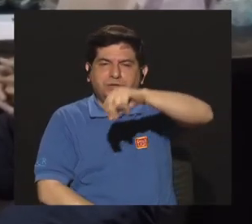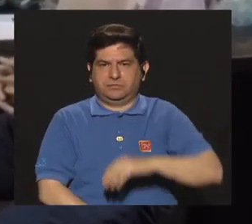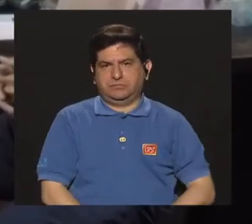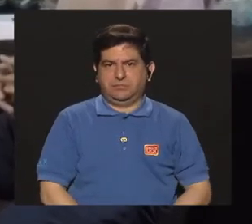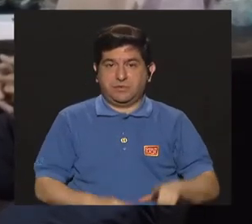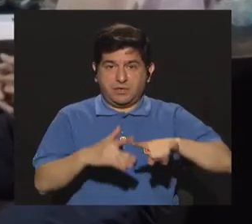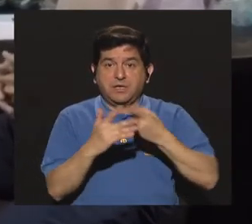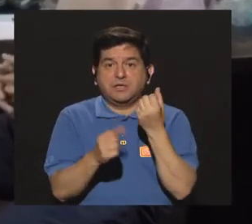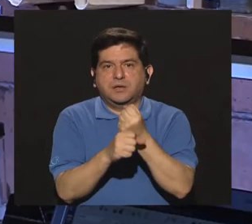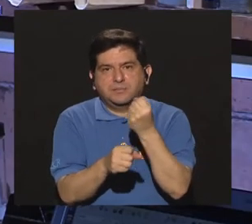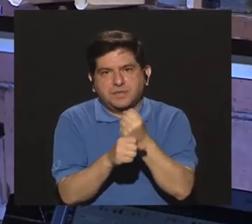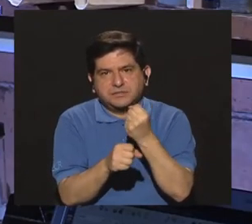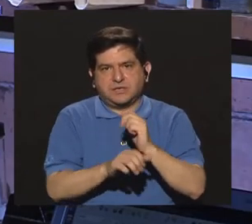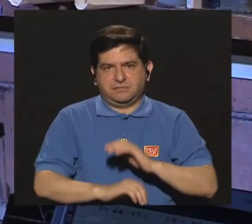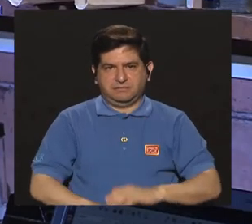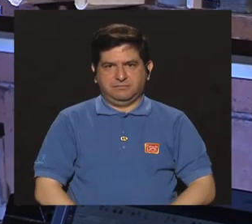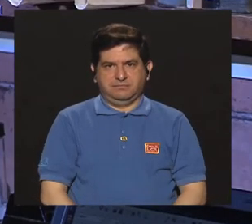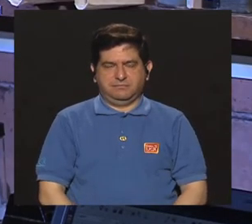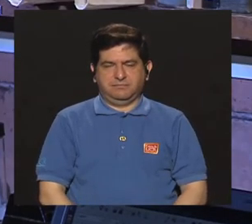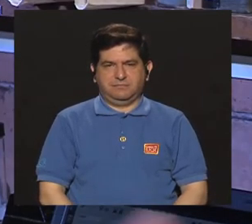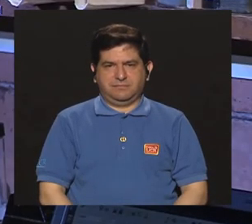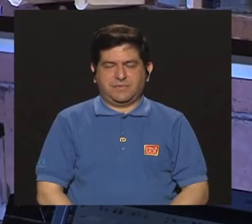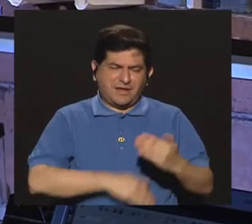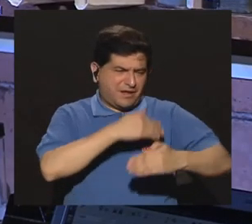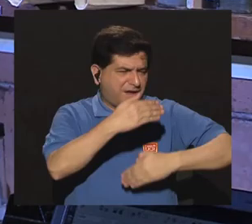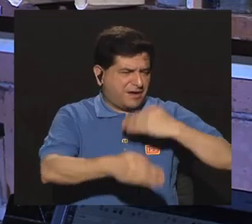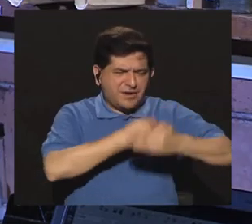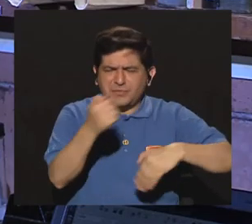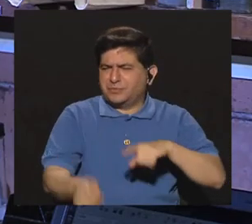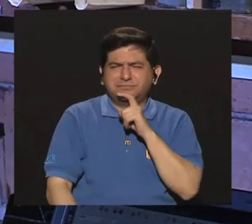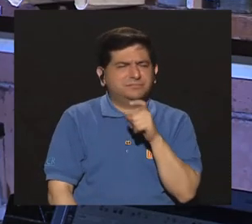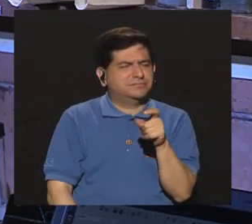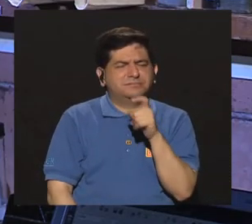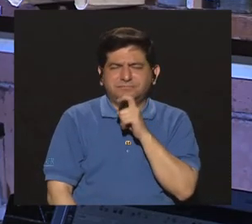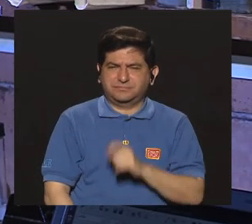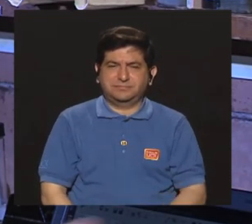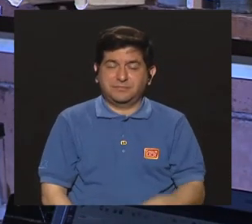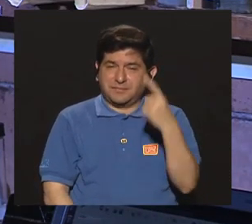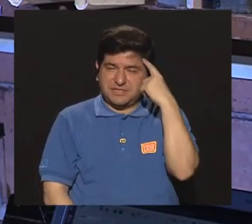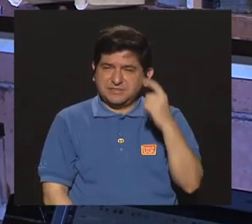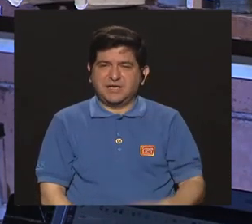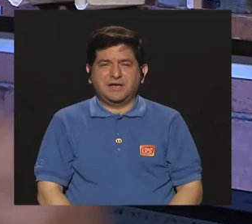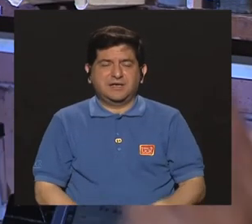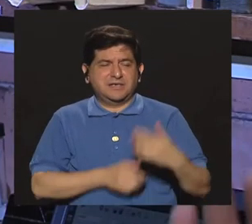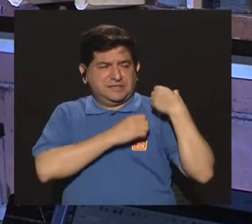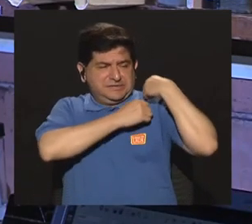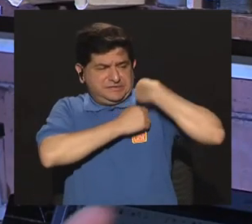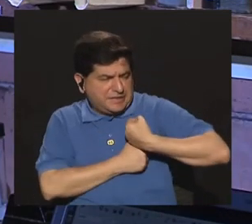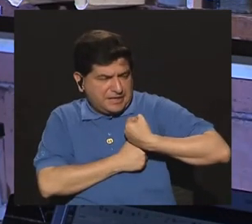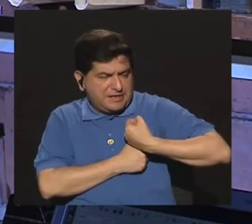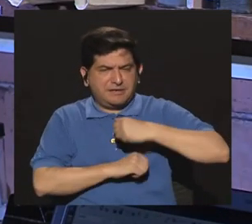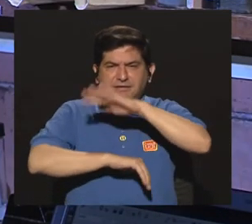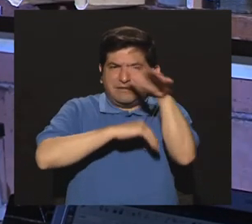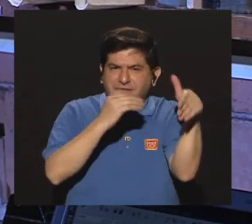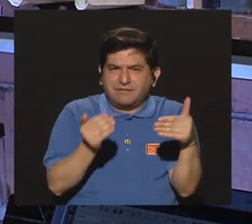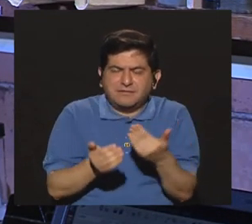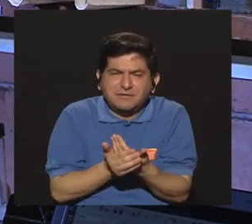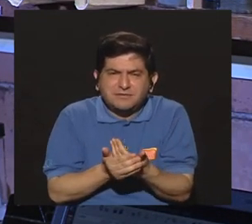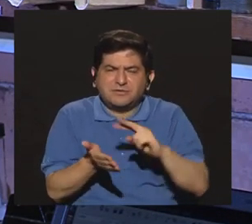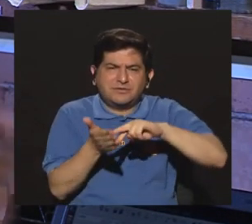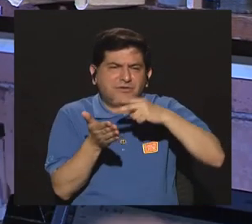y se empieza a trabajar y la logística es complicadísimo porque el peso del que hay que llevar todo todo